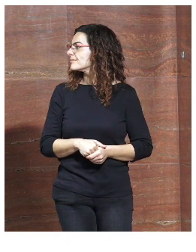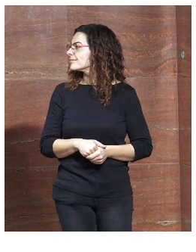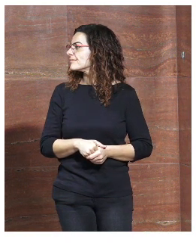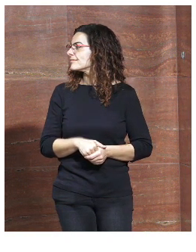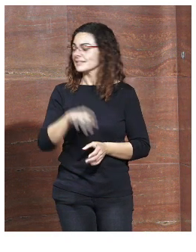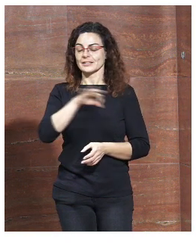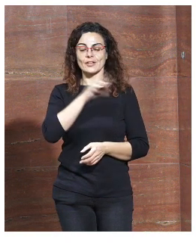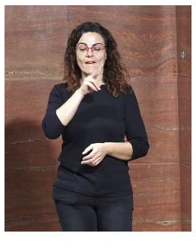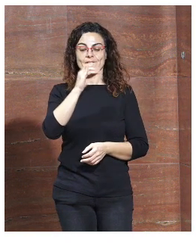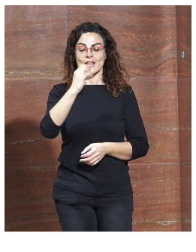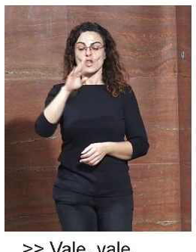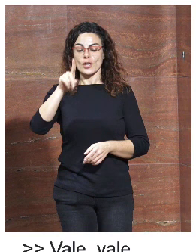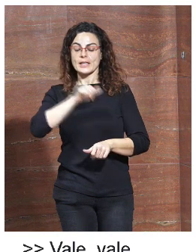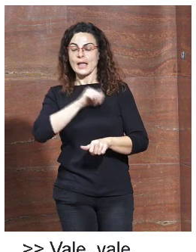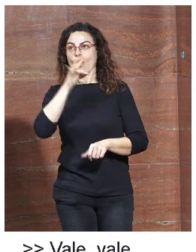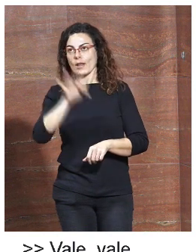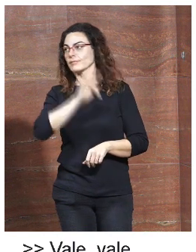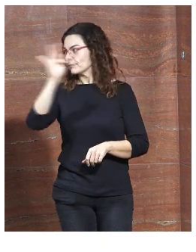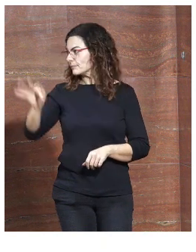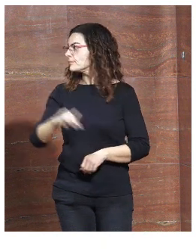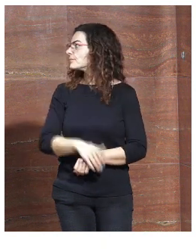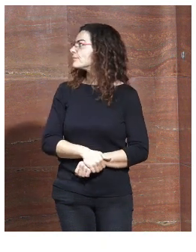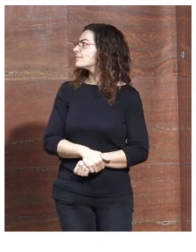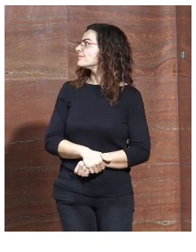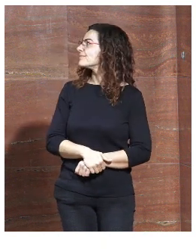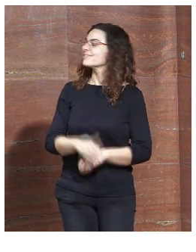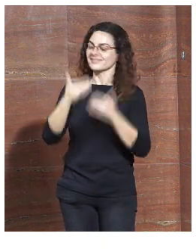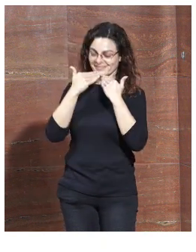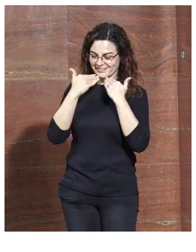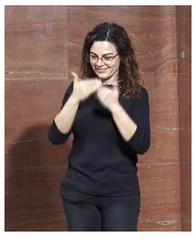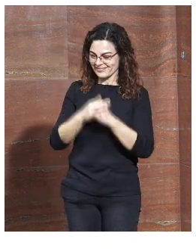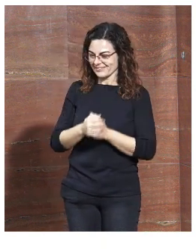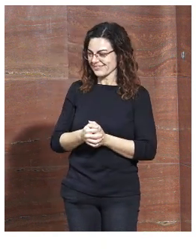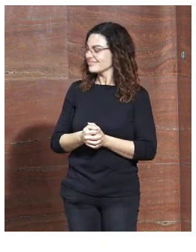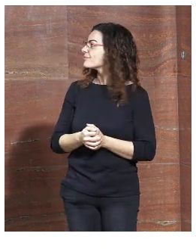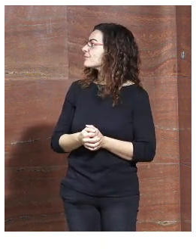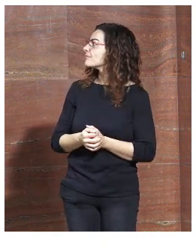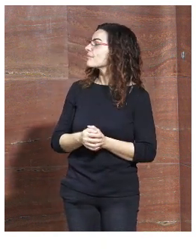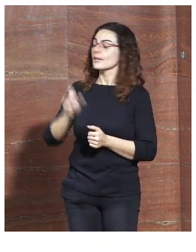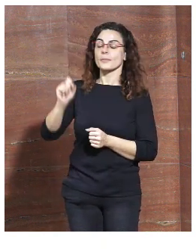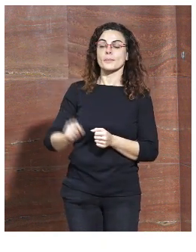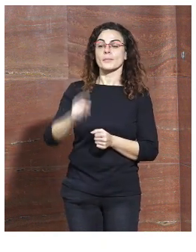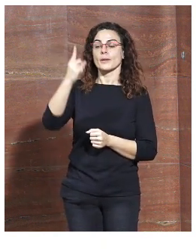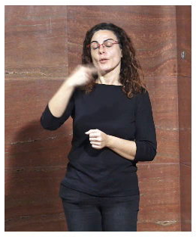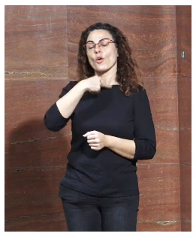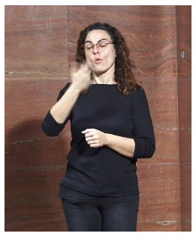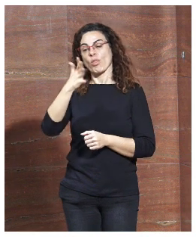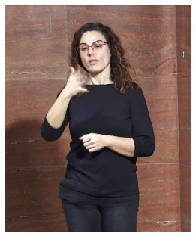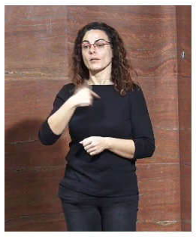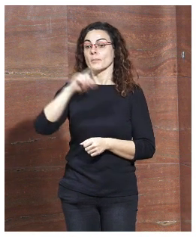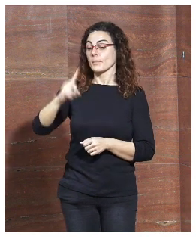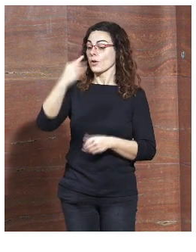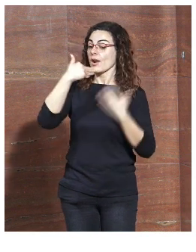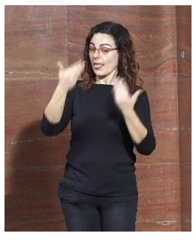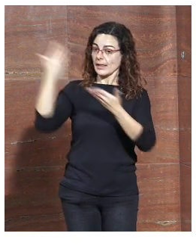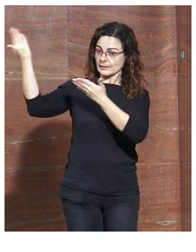Sí, doña Victoria, le cedo el turno de palabra. Vale, es que no acaba de entender. Bueno, en primer lugar, muchas gracias por la